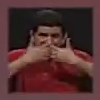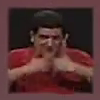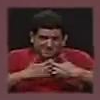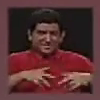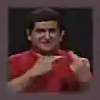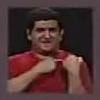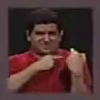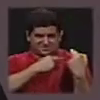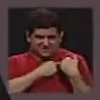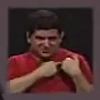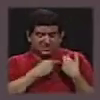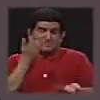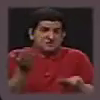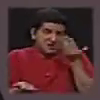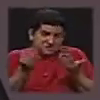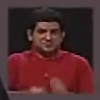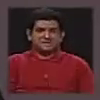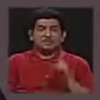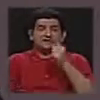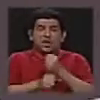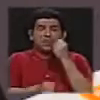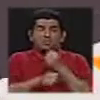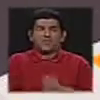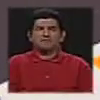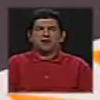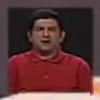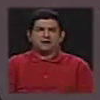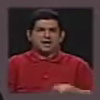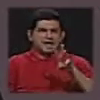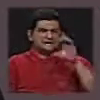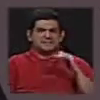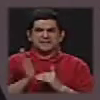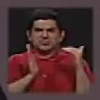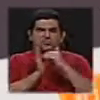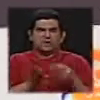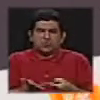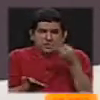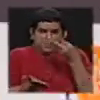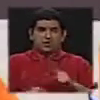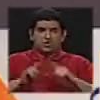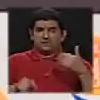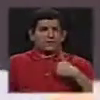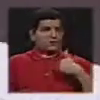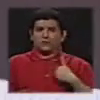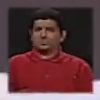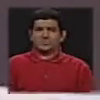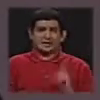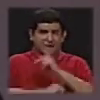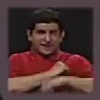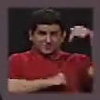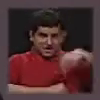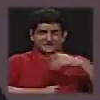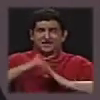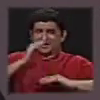cargo eventualmente, ¿verdad?, de una obra que estaba tasada en más de 600 millones y no tiene una construcción en el país,